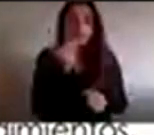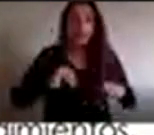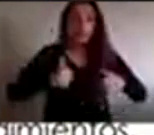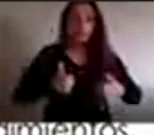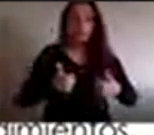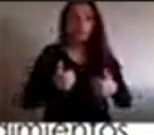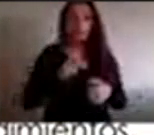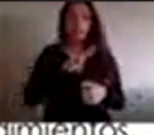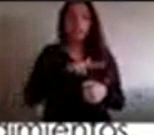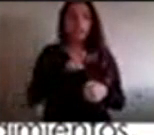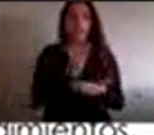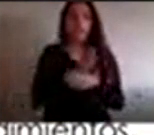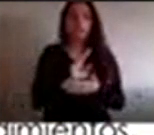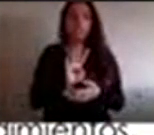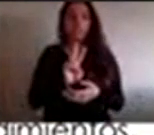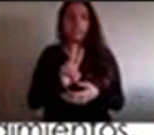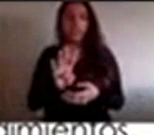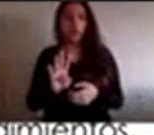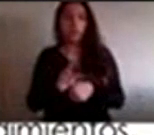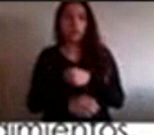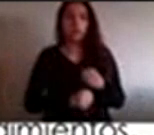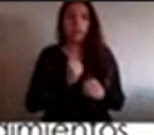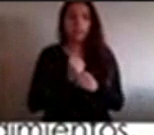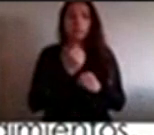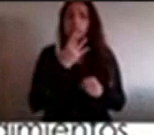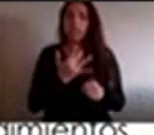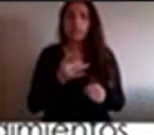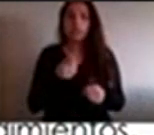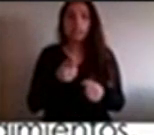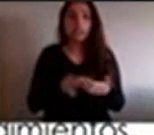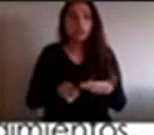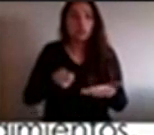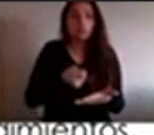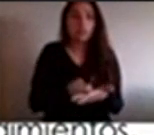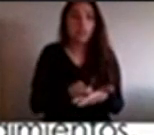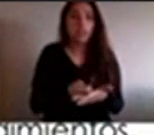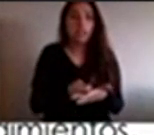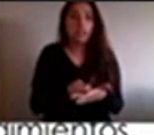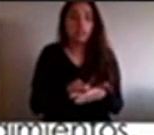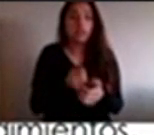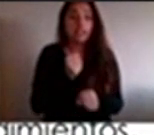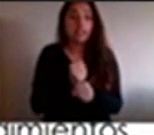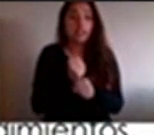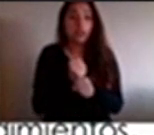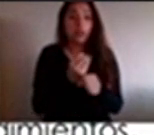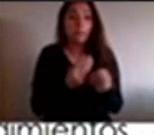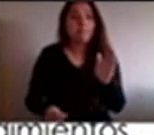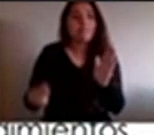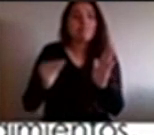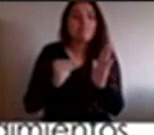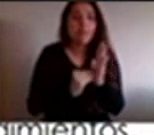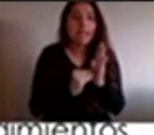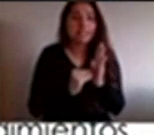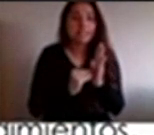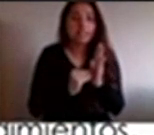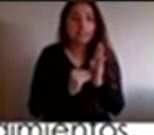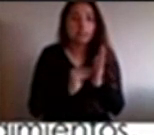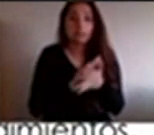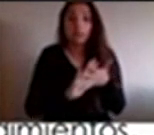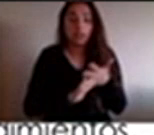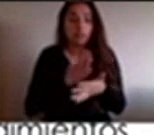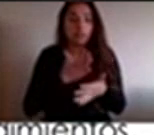18 a 24 años, toda vez que el subsidio al empleo aumenta, y aumenta a de 250.000